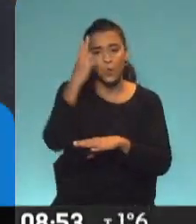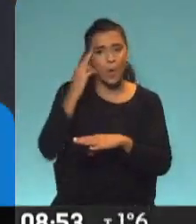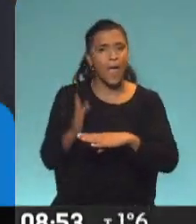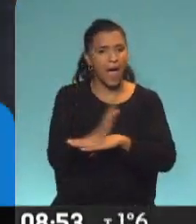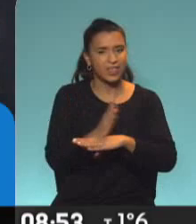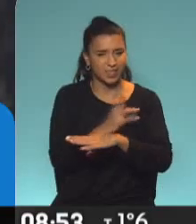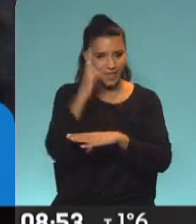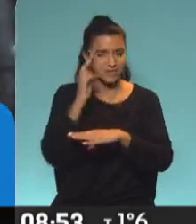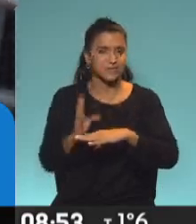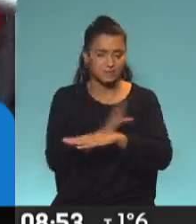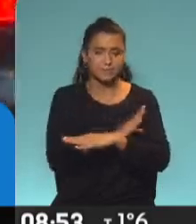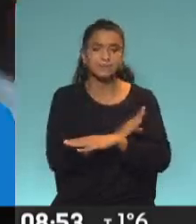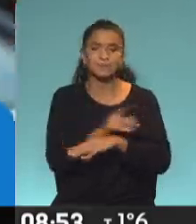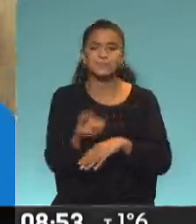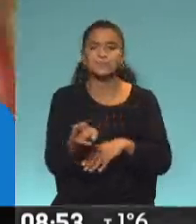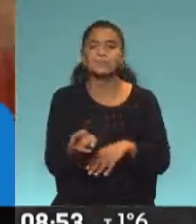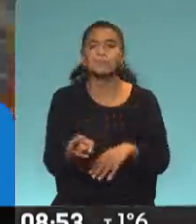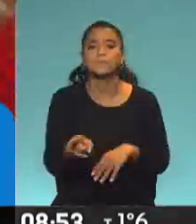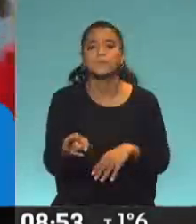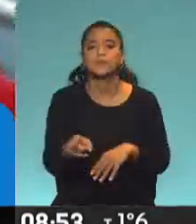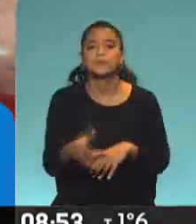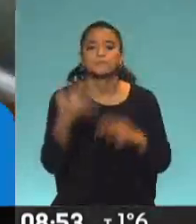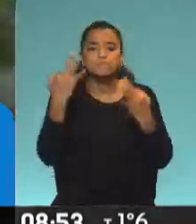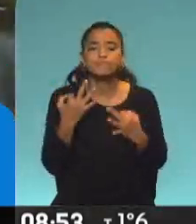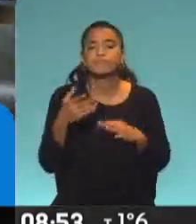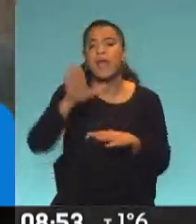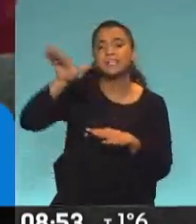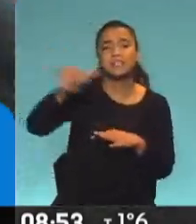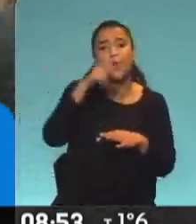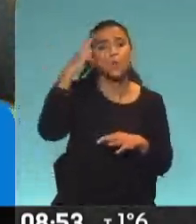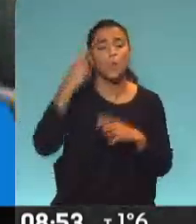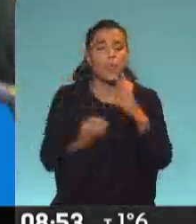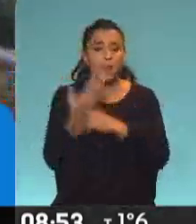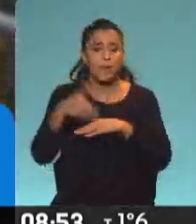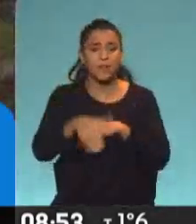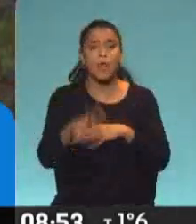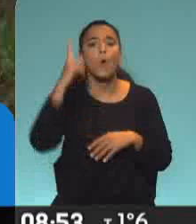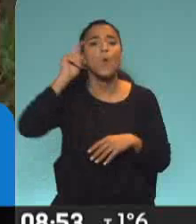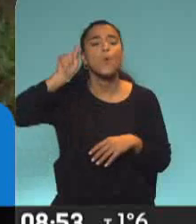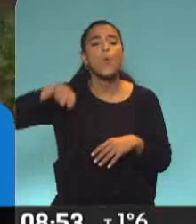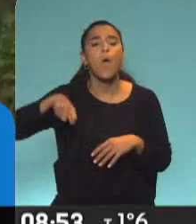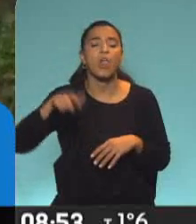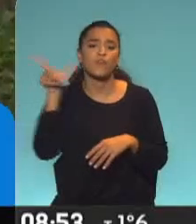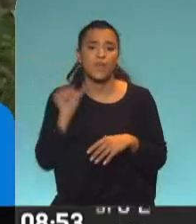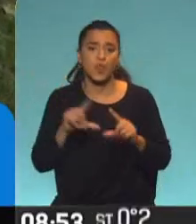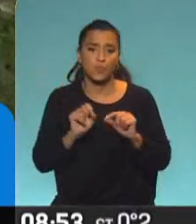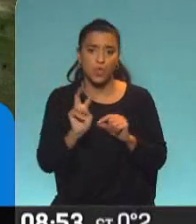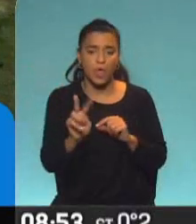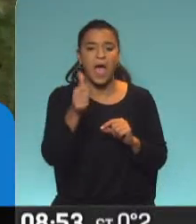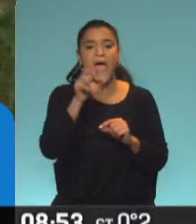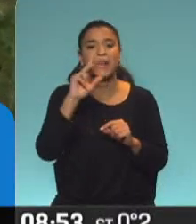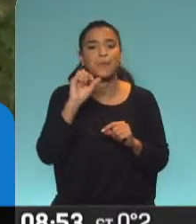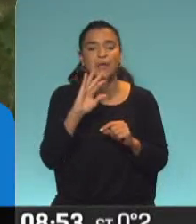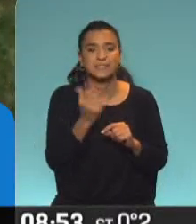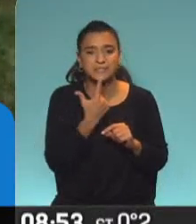antes, de las 9 de la mañana, antes de lo previsto, estaba citado para a partir de las 9 en este juzgado federal número 2, Gustavo